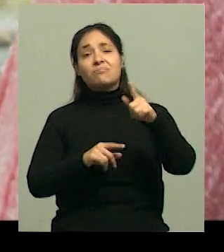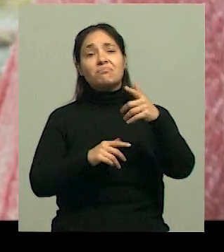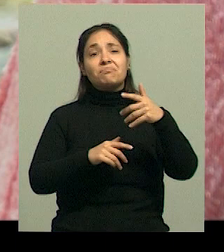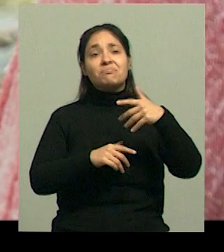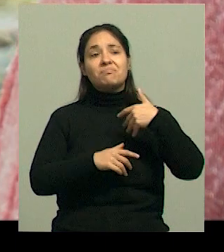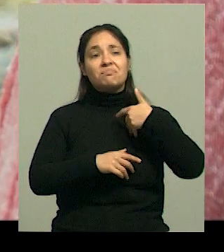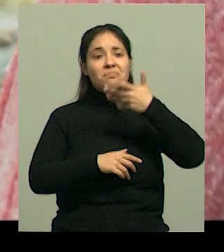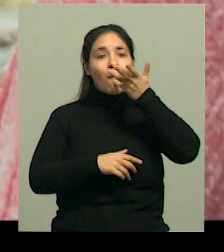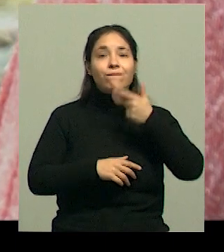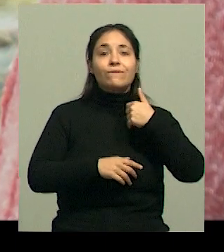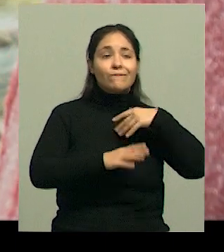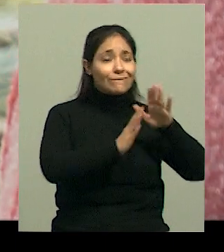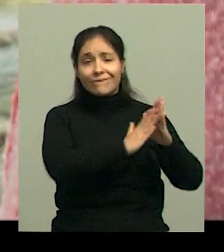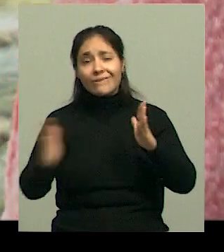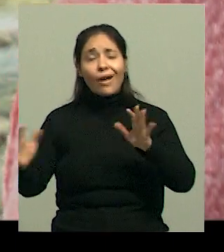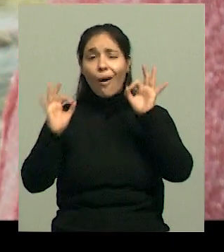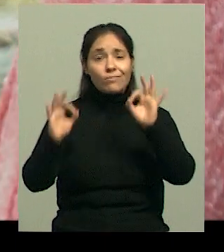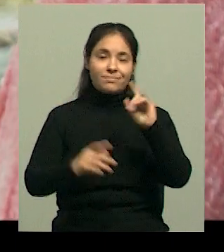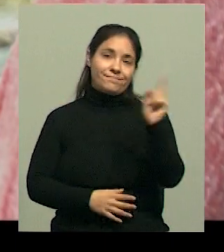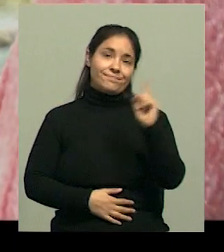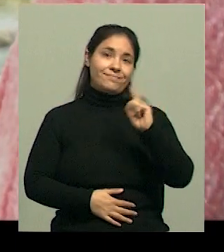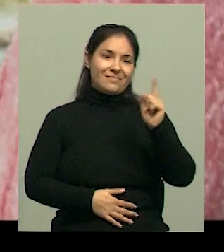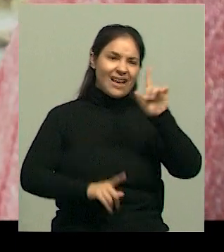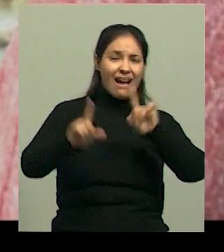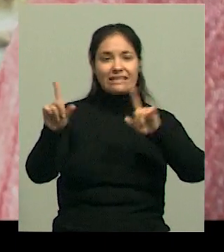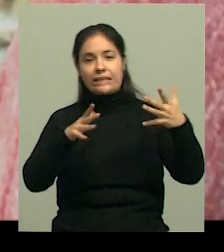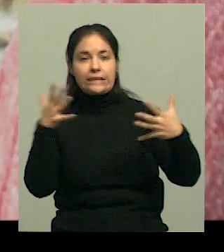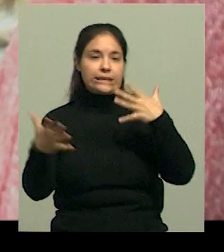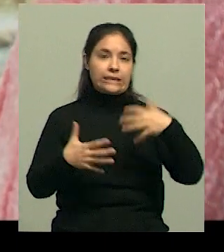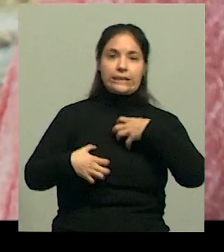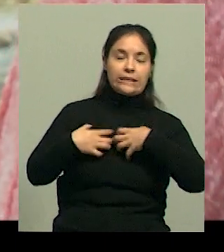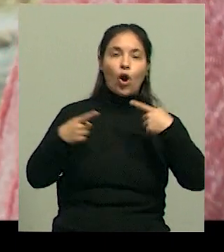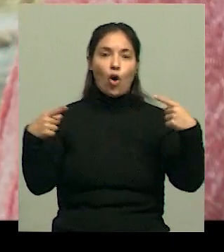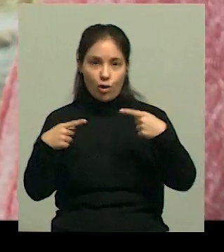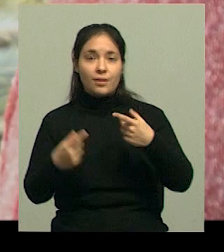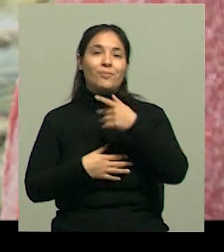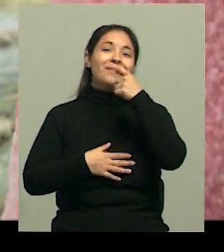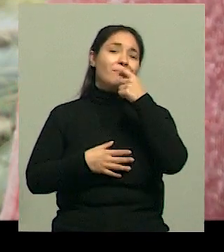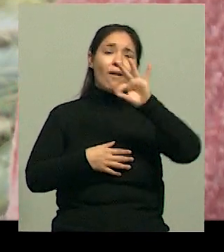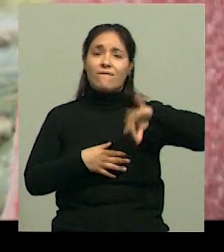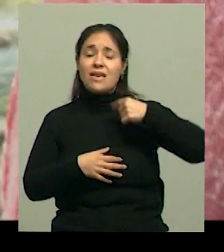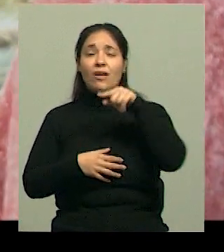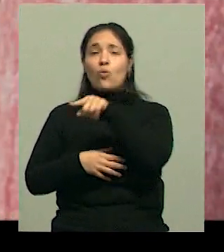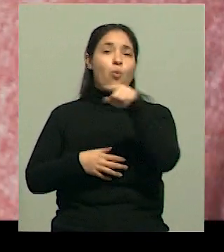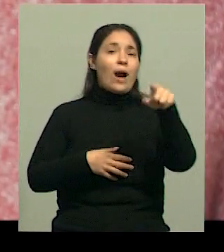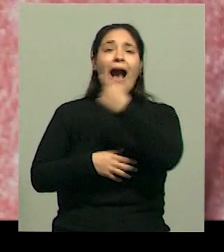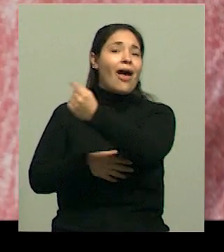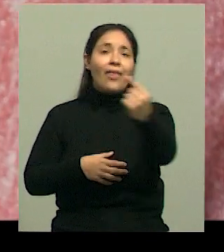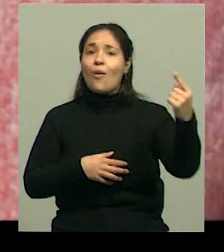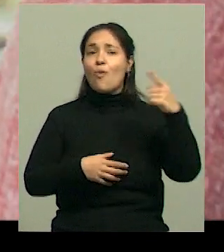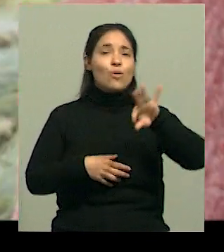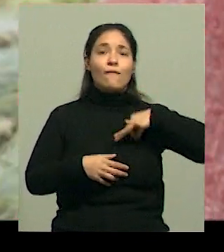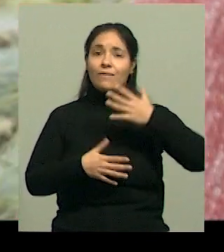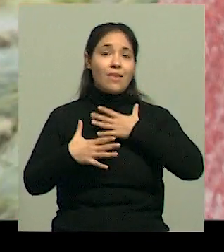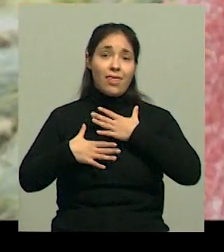Si nosotros pensamos, o sea, en la vida, en la vida de una persona, en la tuya, en la mía, nuestra historia personal,